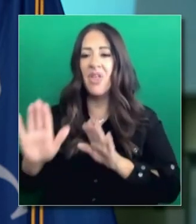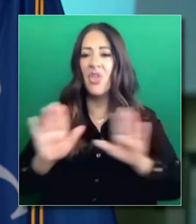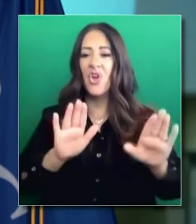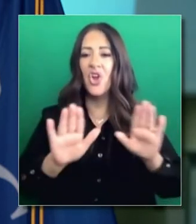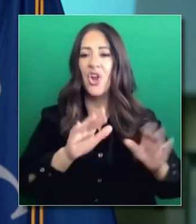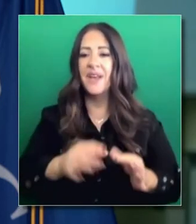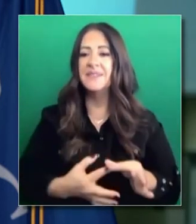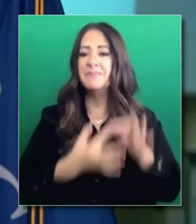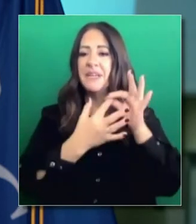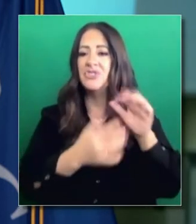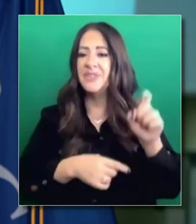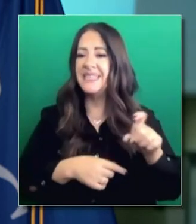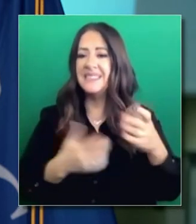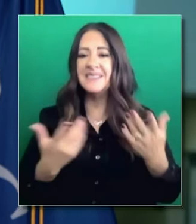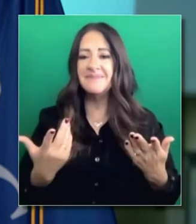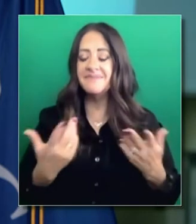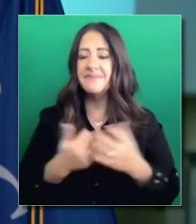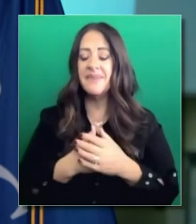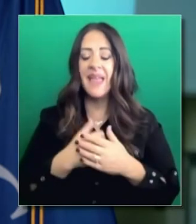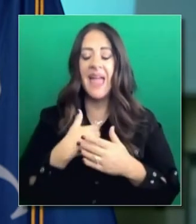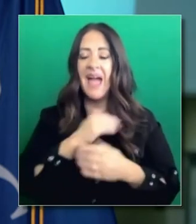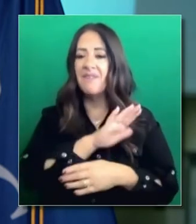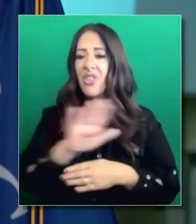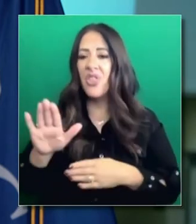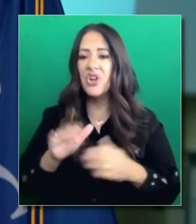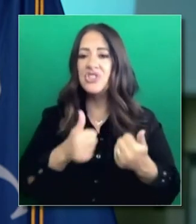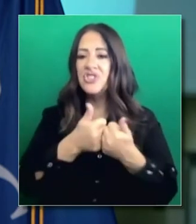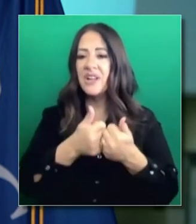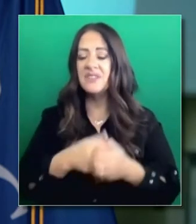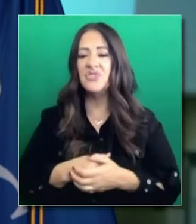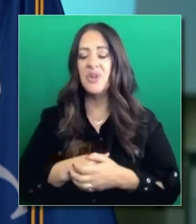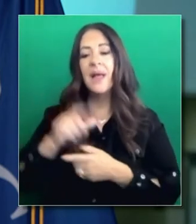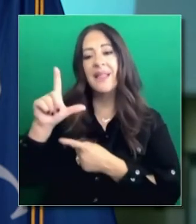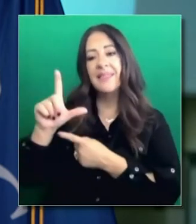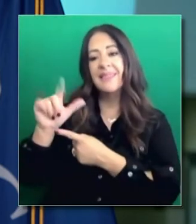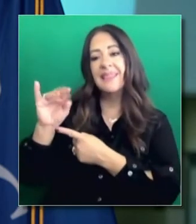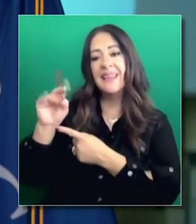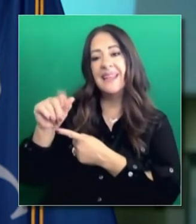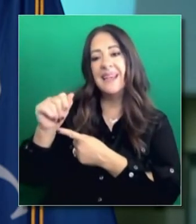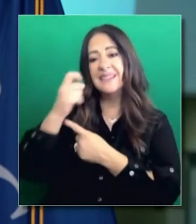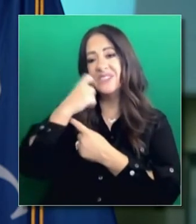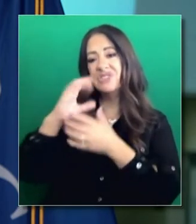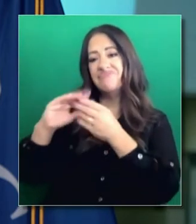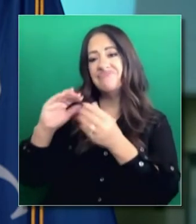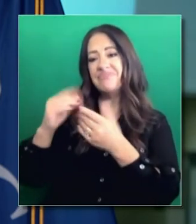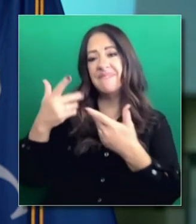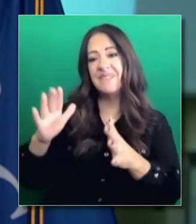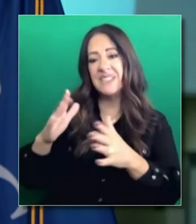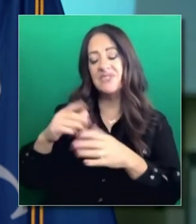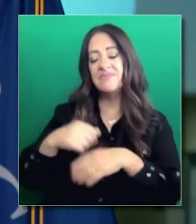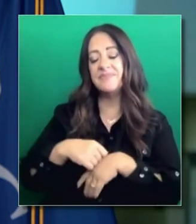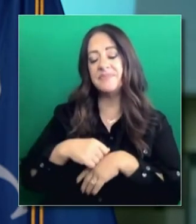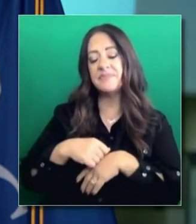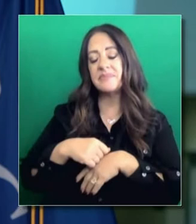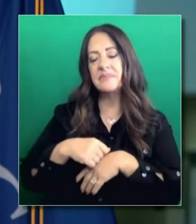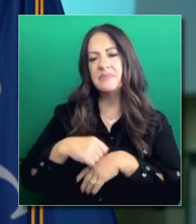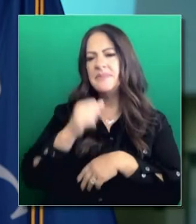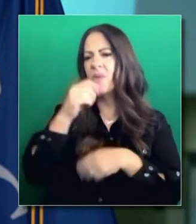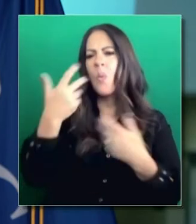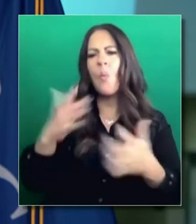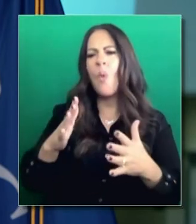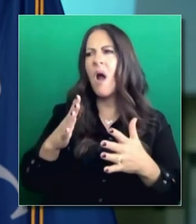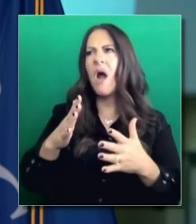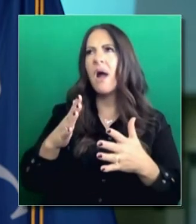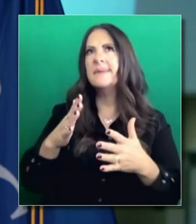sus necesidades y retos personales. Así que esto es algo que Linda previó. Tal vez oyeron el contexto de forma sutil. No